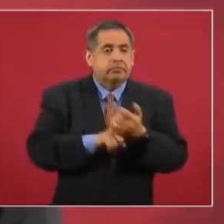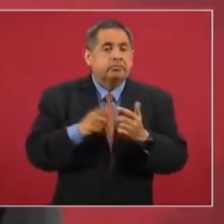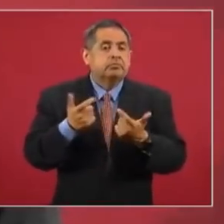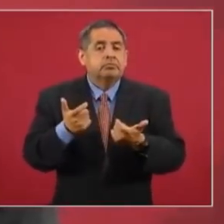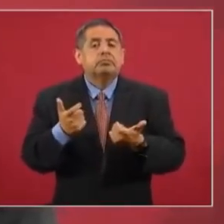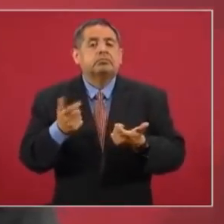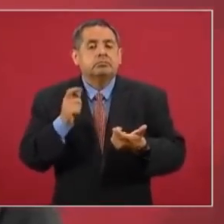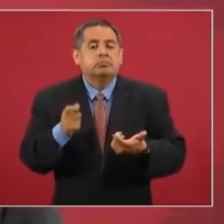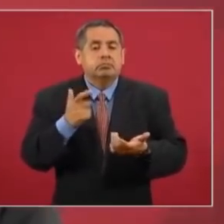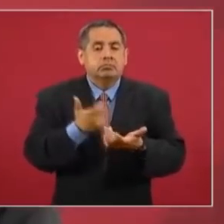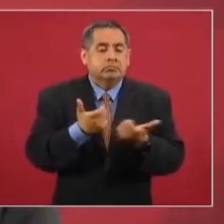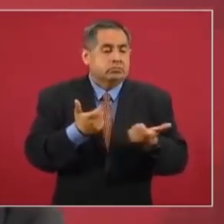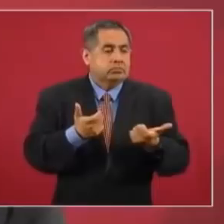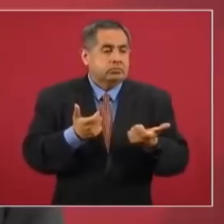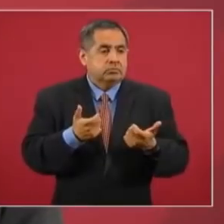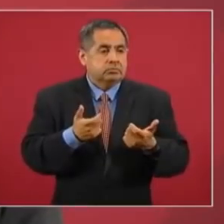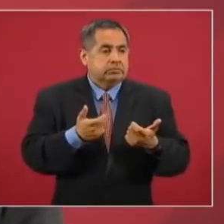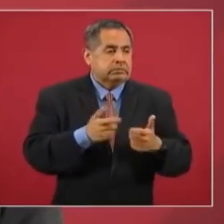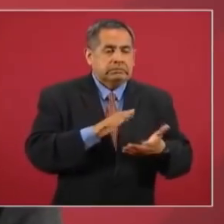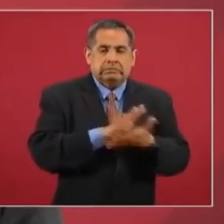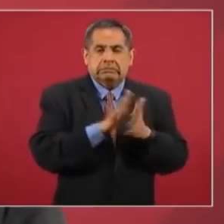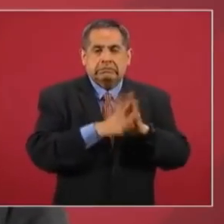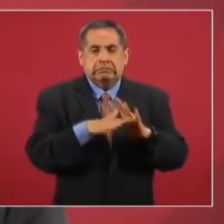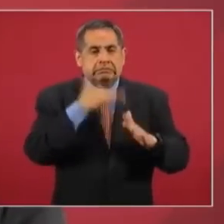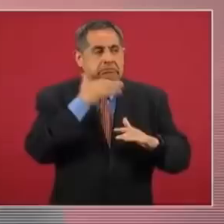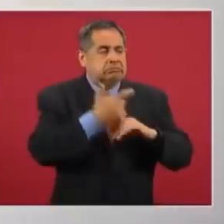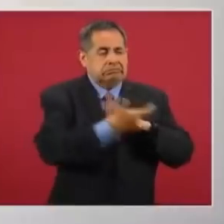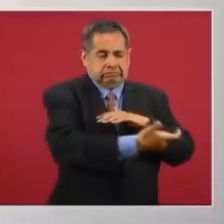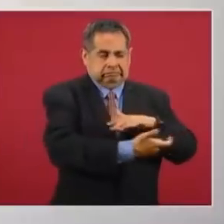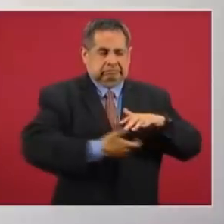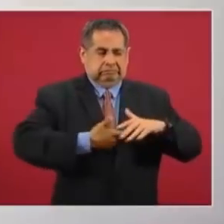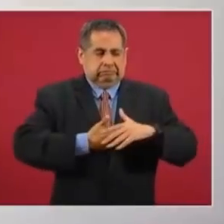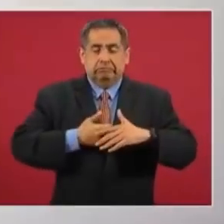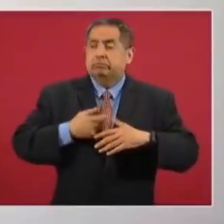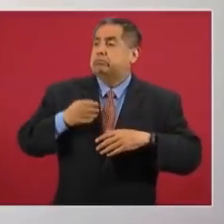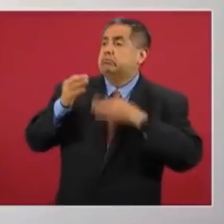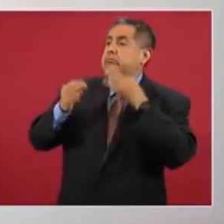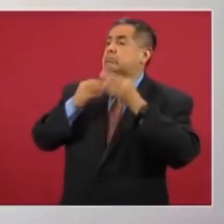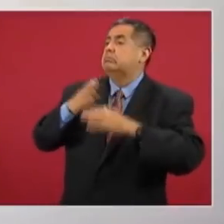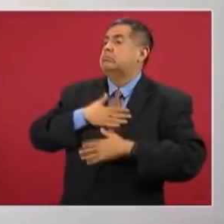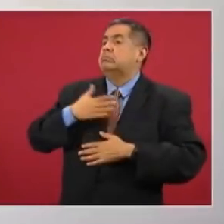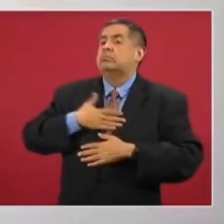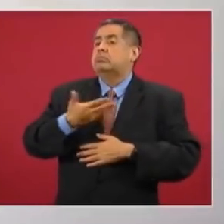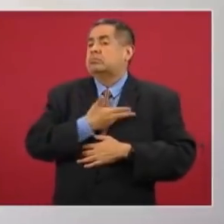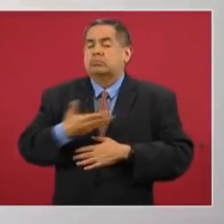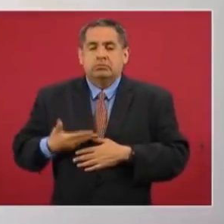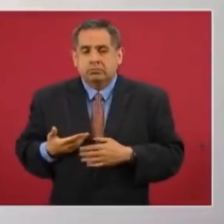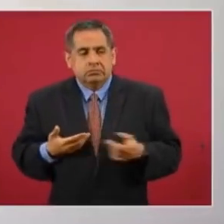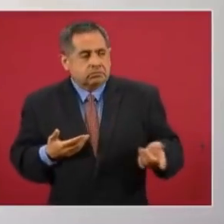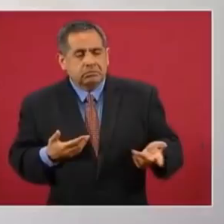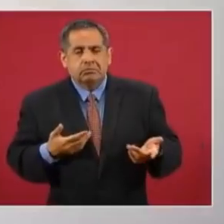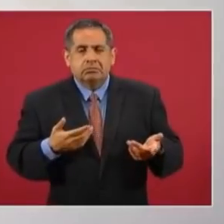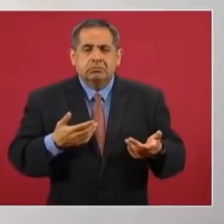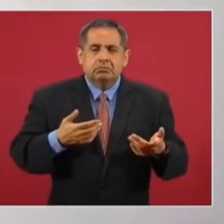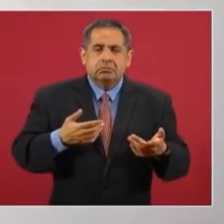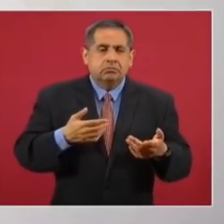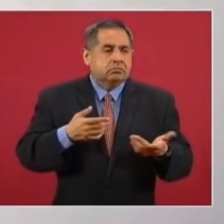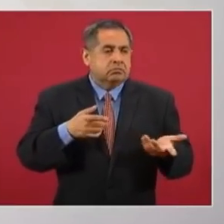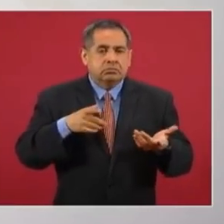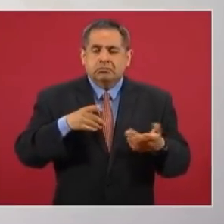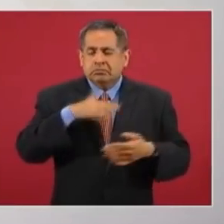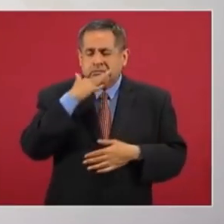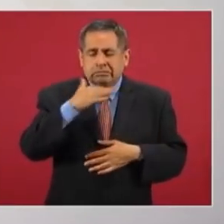dinero de procedencia ilícita en las campañas. Ya no se conformaban los grupos